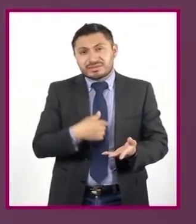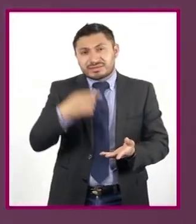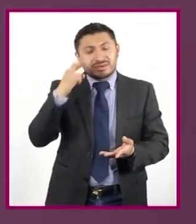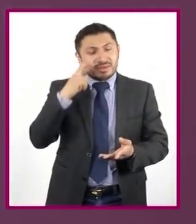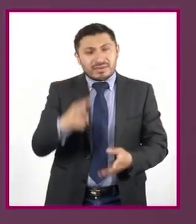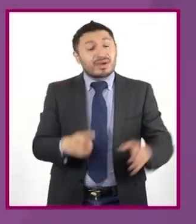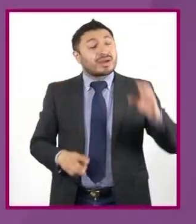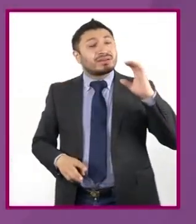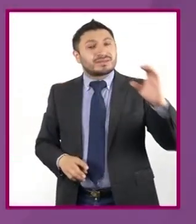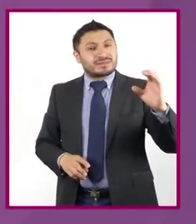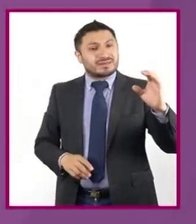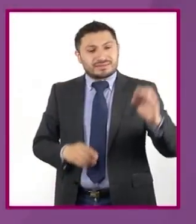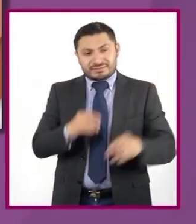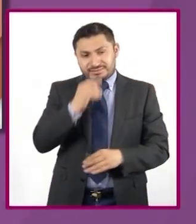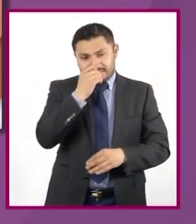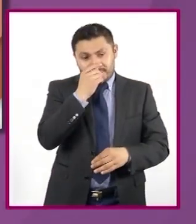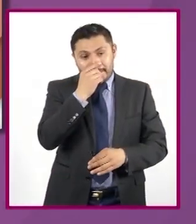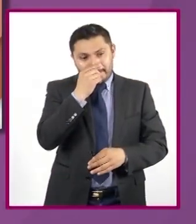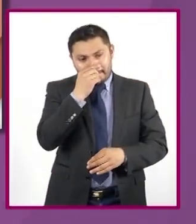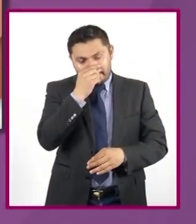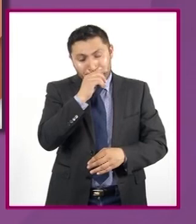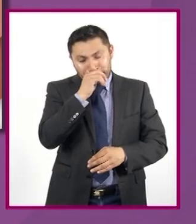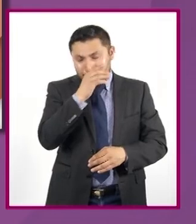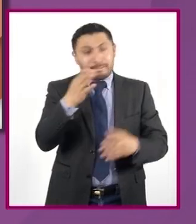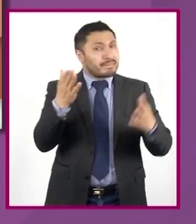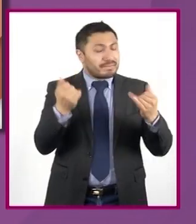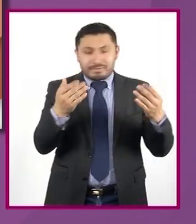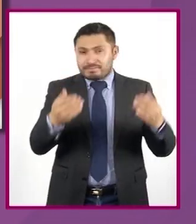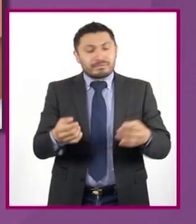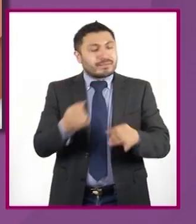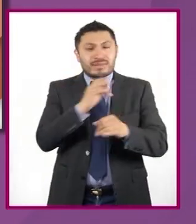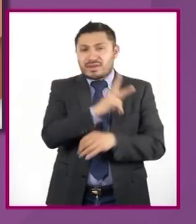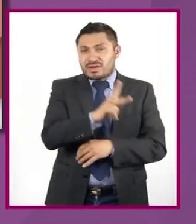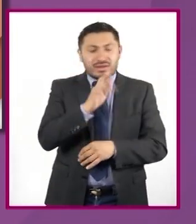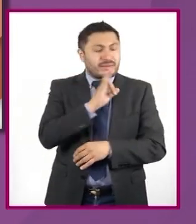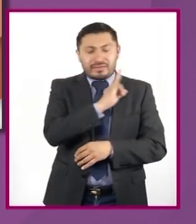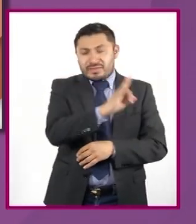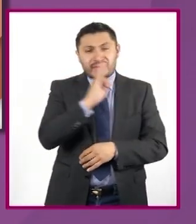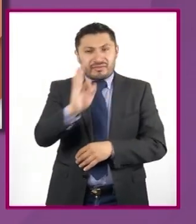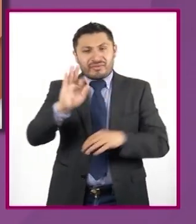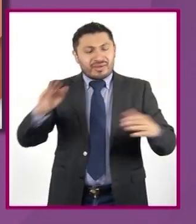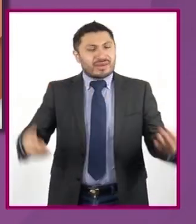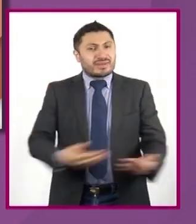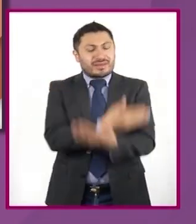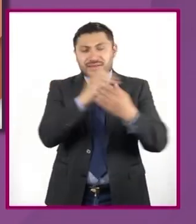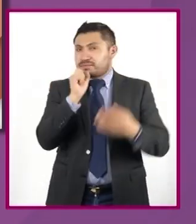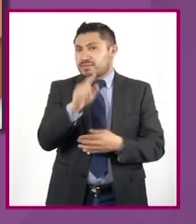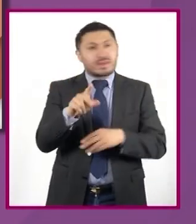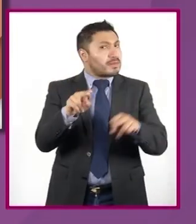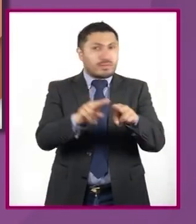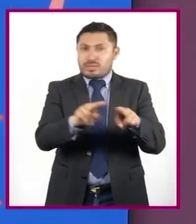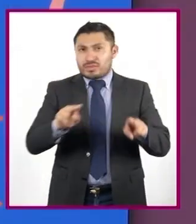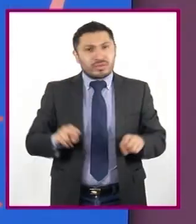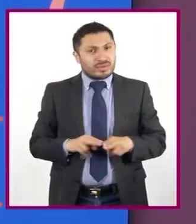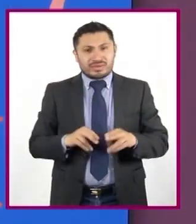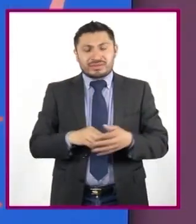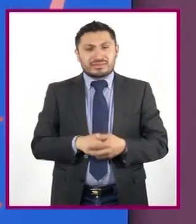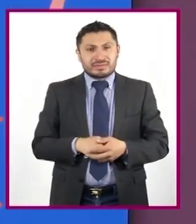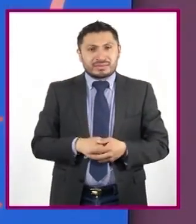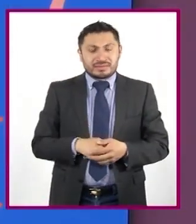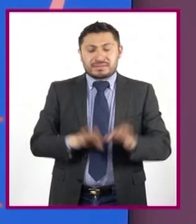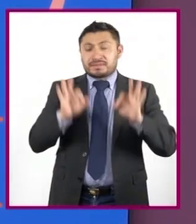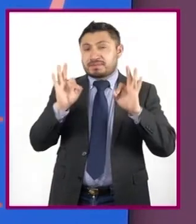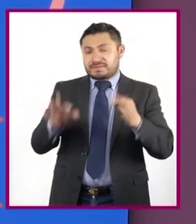C. Y en definitiva no contienen ni la fecha de nacimiento del autor ni su nacionalidad.